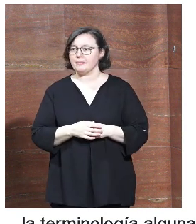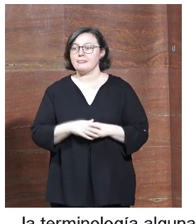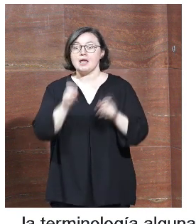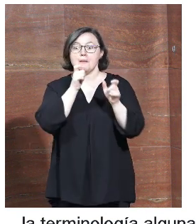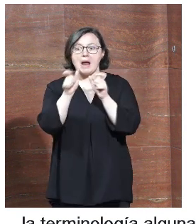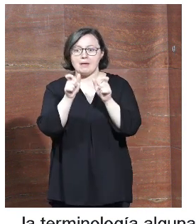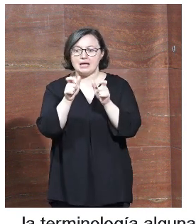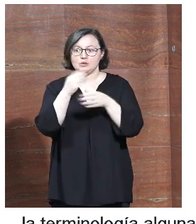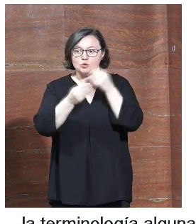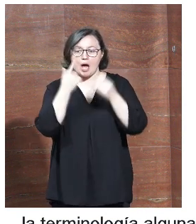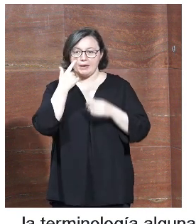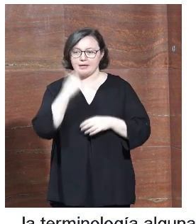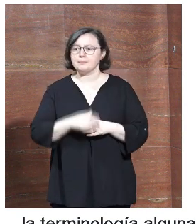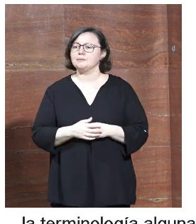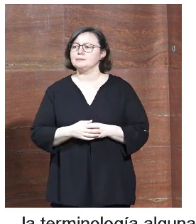palabras.